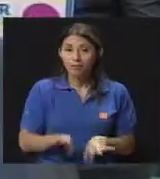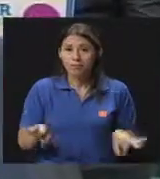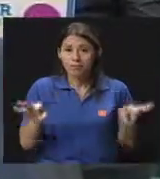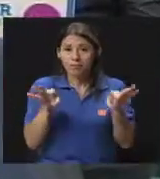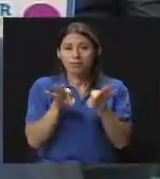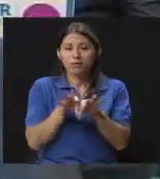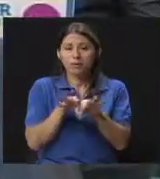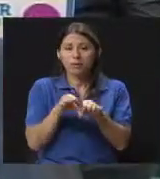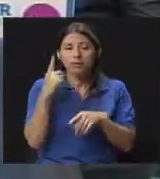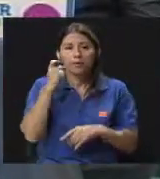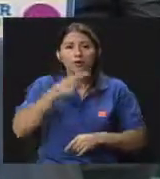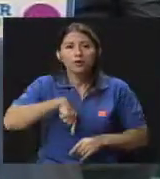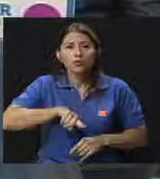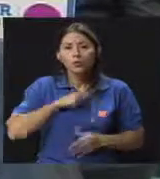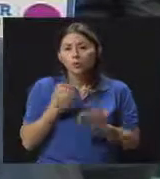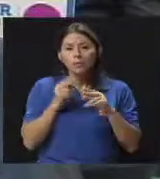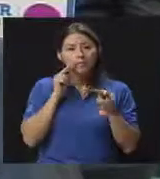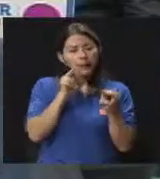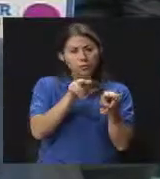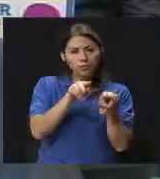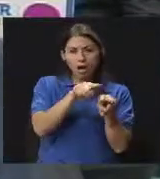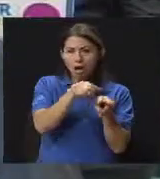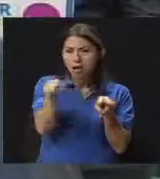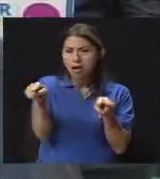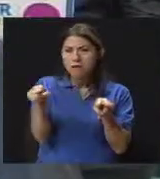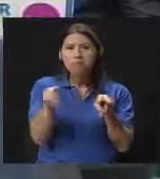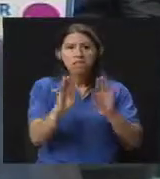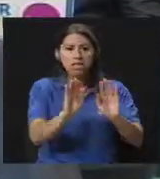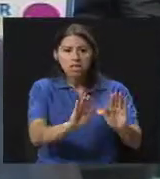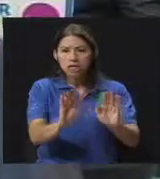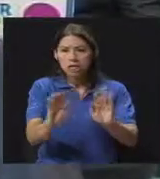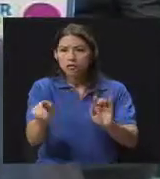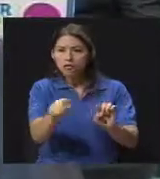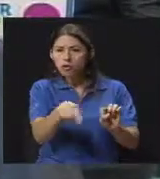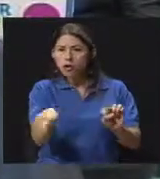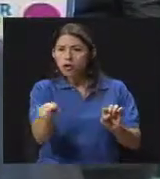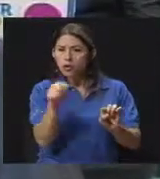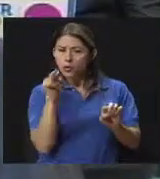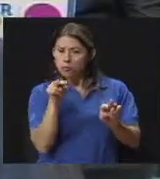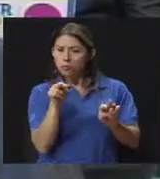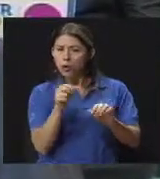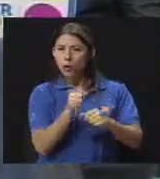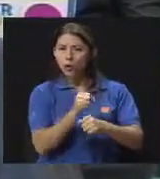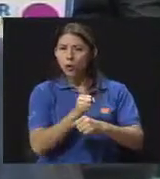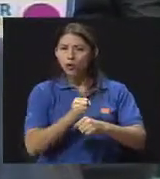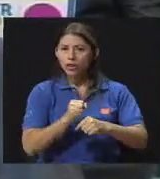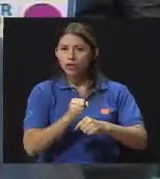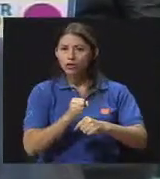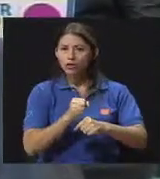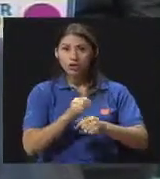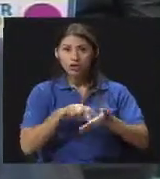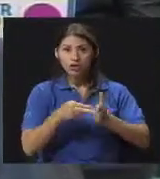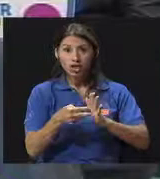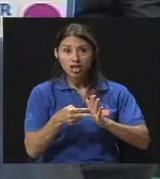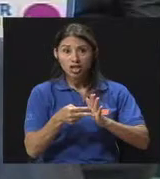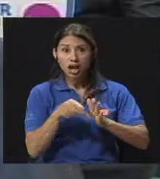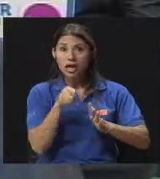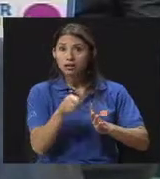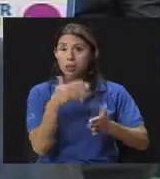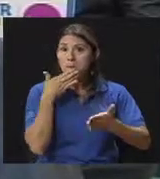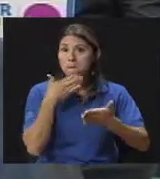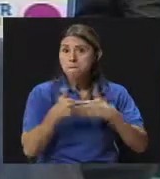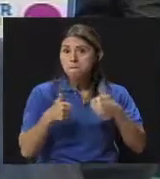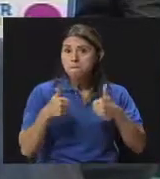efectivamente podríamos observar a niños que tienen un peso que uno observaría como gorditos, pero no significa que estén bien nutridos, bien